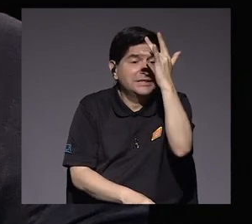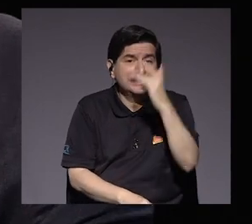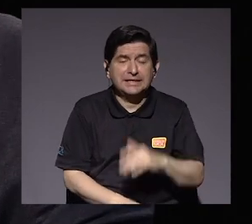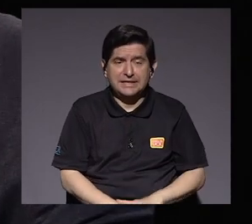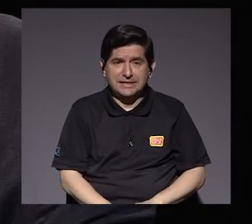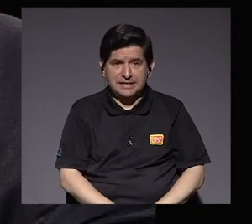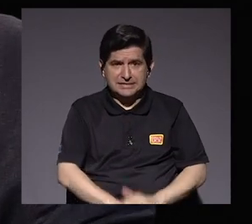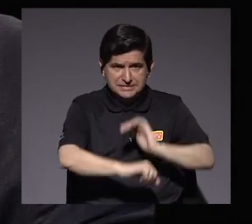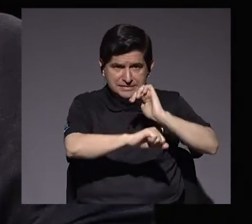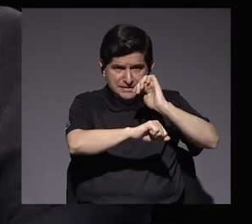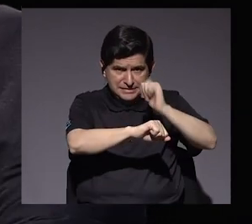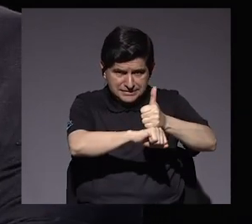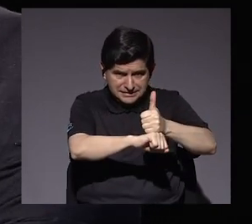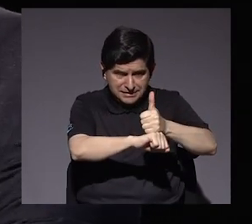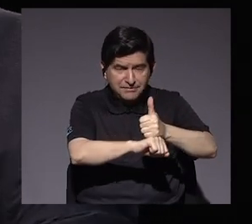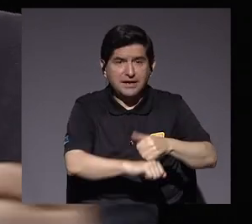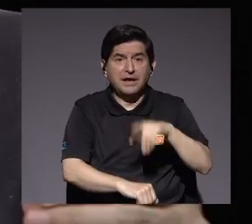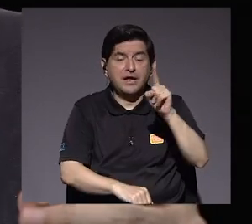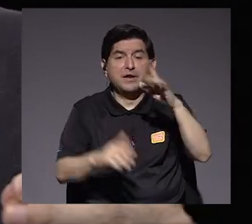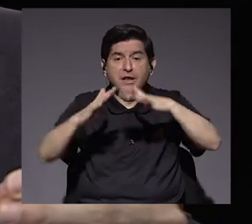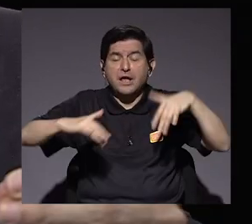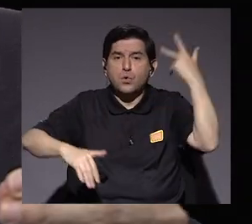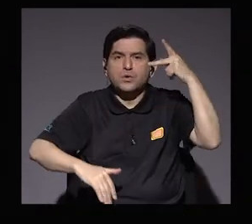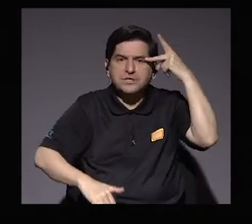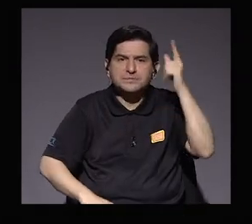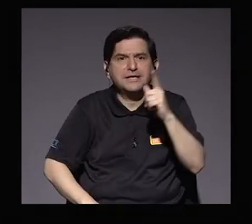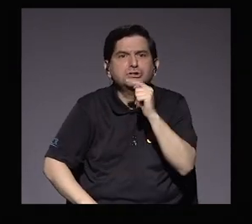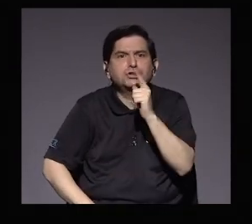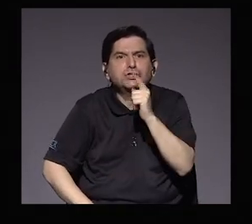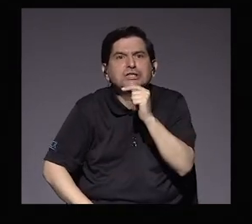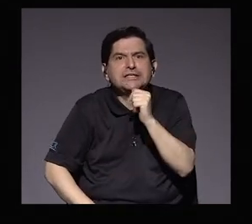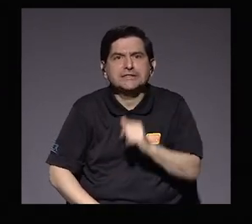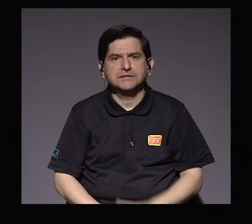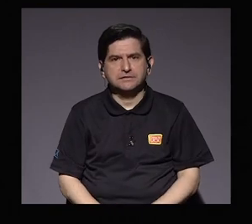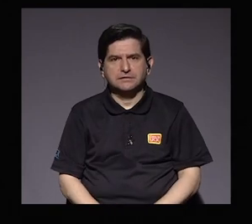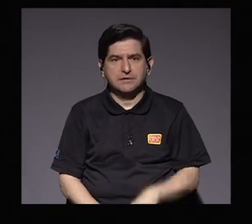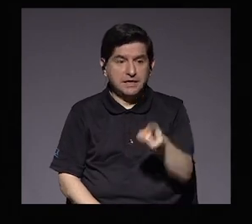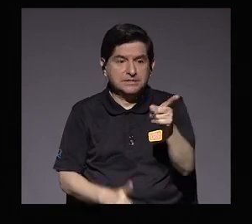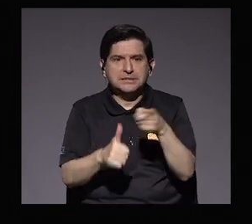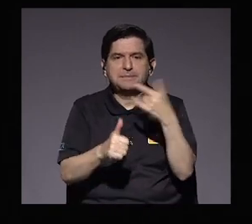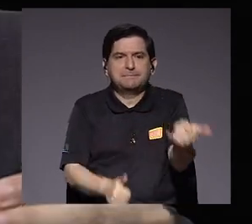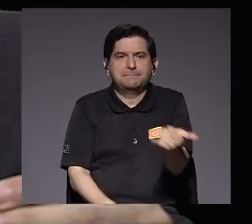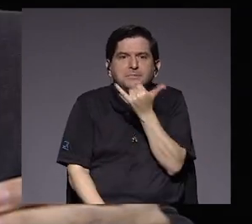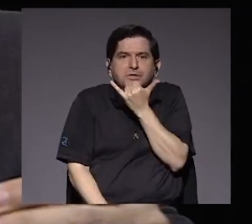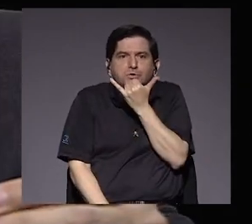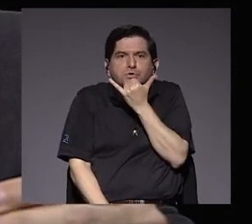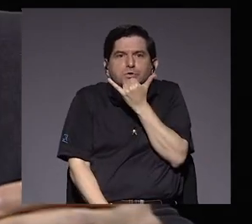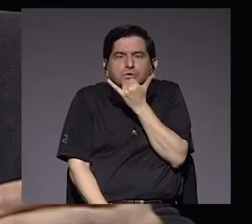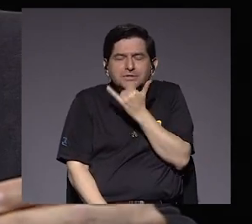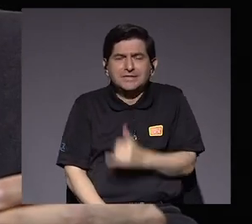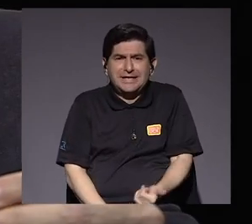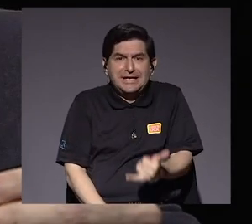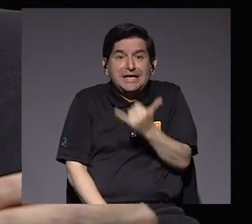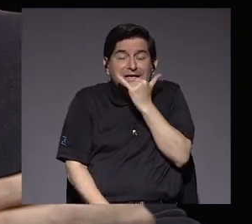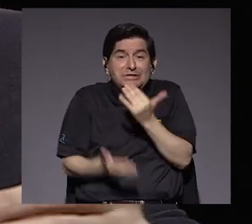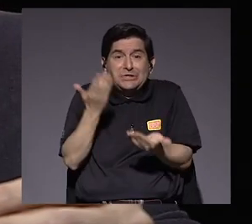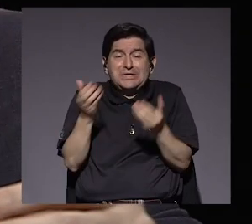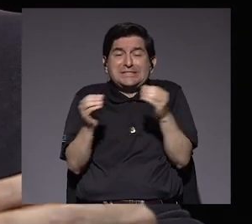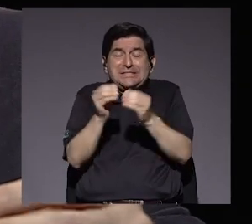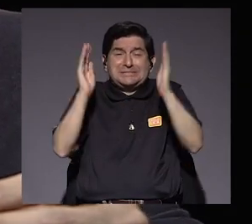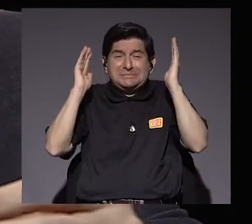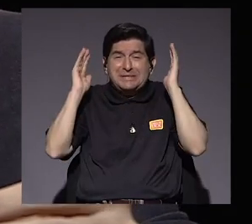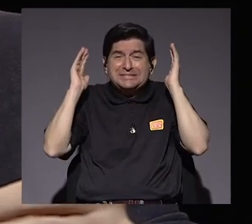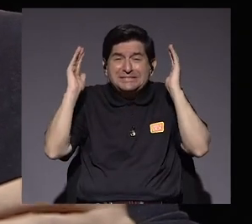de inteligencia? Muy bien. En un espacio político. Ese fue el primer error. Y es el